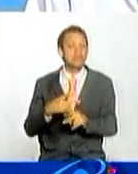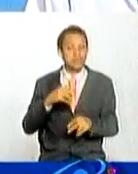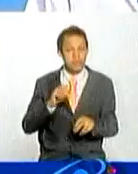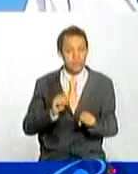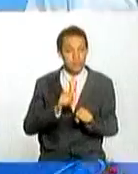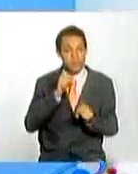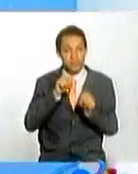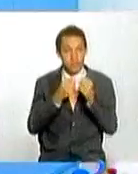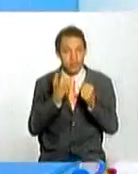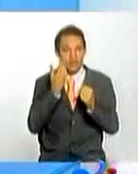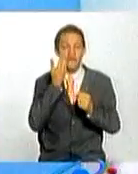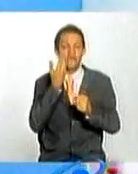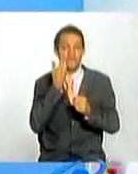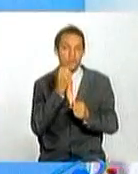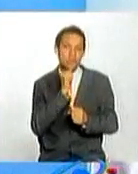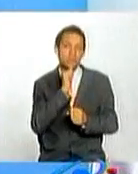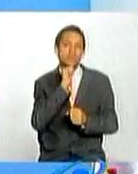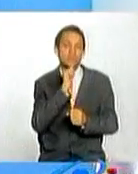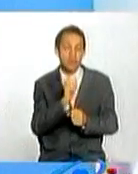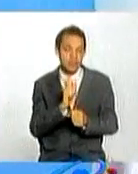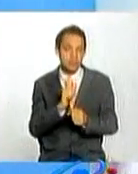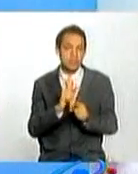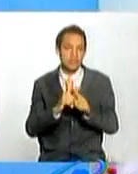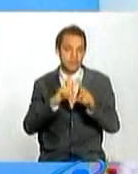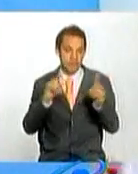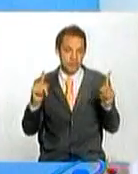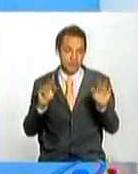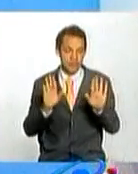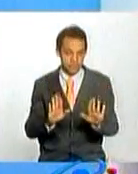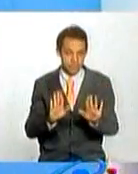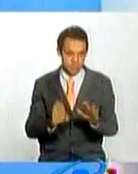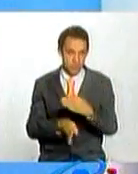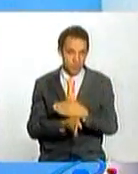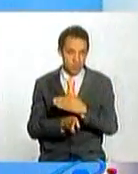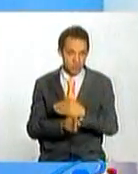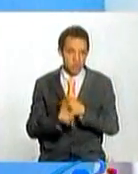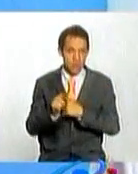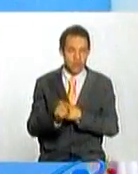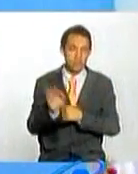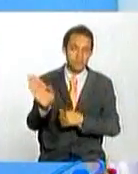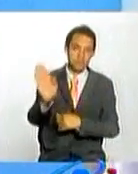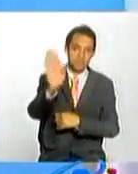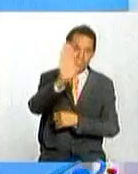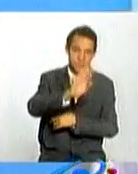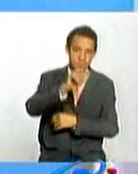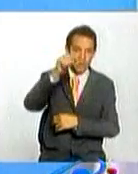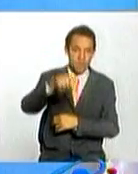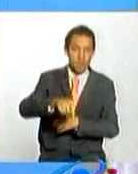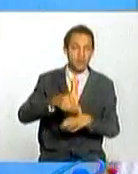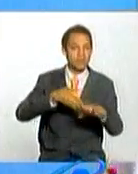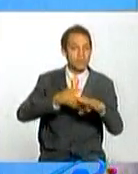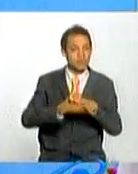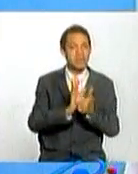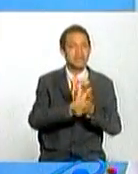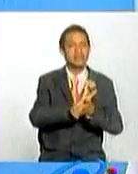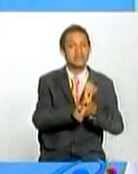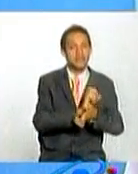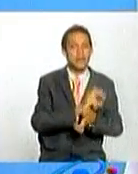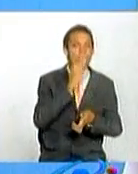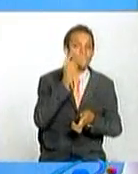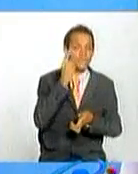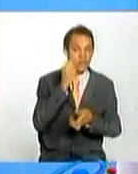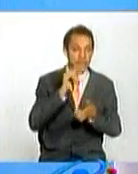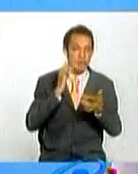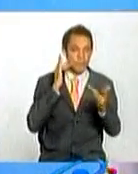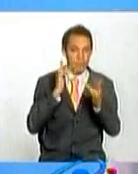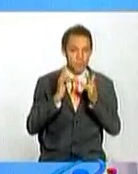pueden tener un proceso de diagnóstico diferencial. Vamos a ir a este corte de comerciales, hoy en directo desde Pereira en Conexión